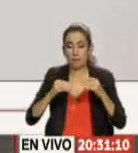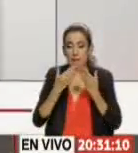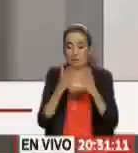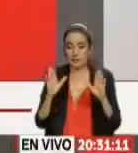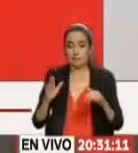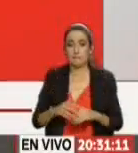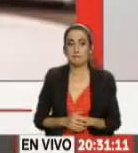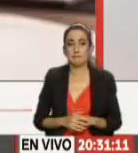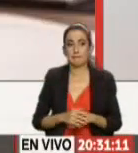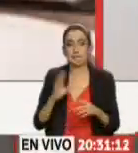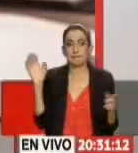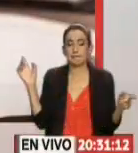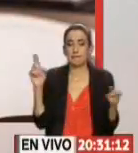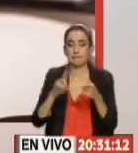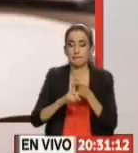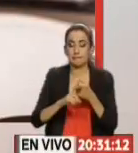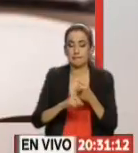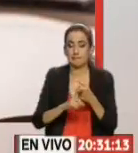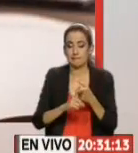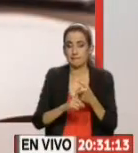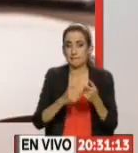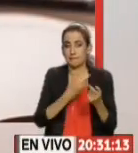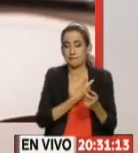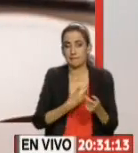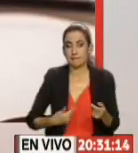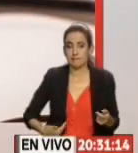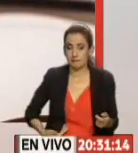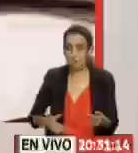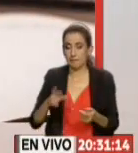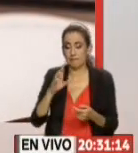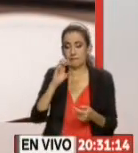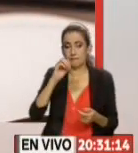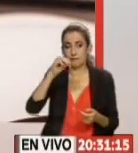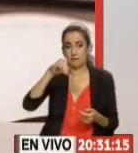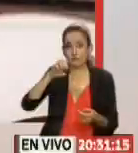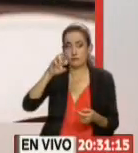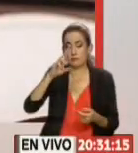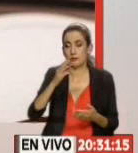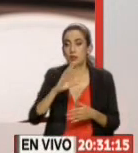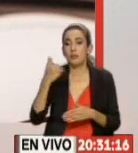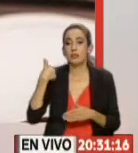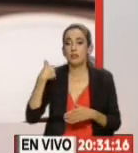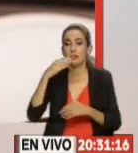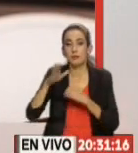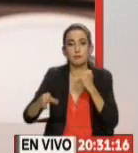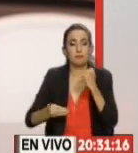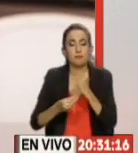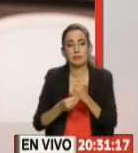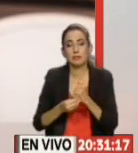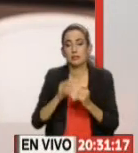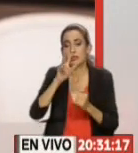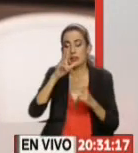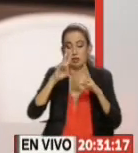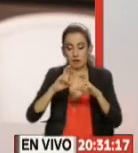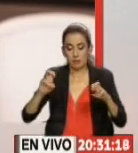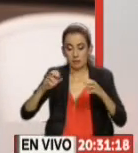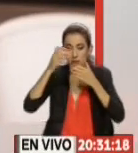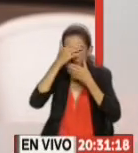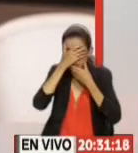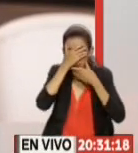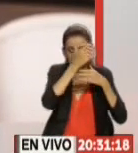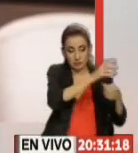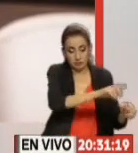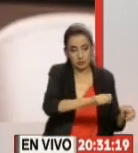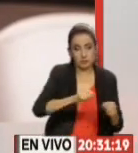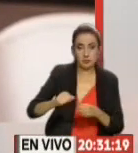De su lado, el exsecretario de Inteligencia, Romero Quesada, tiene tres investigaciones más. La de secuestro, que se encuentra suspendida la fase